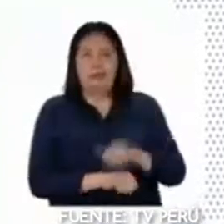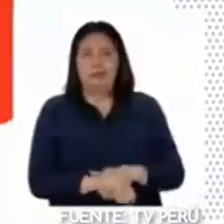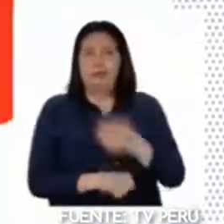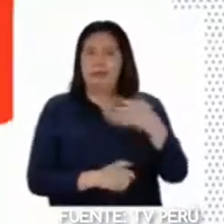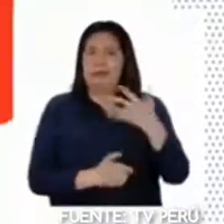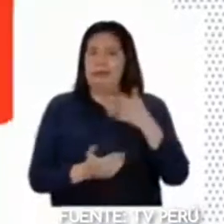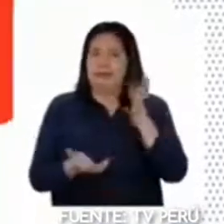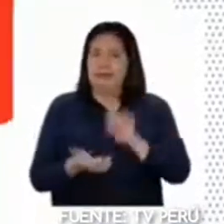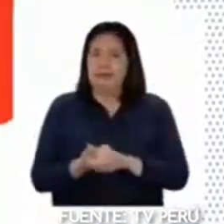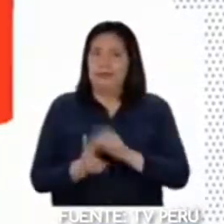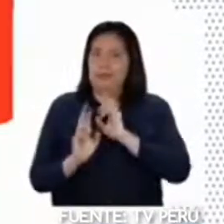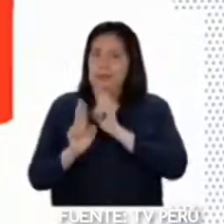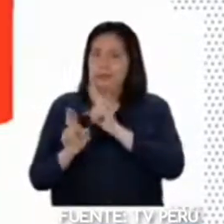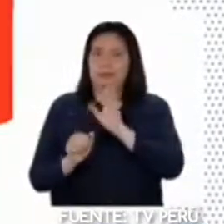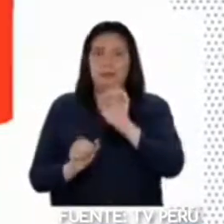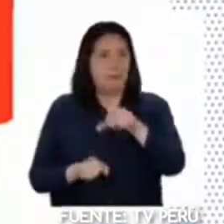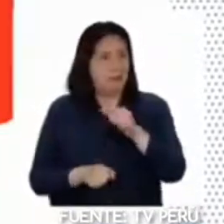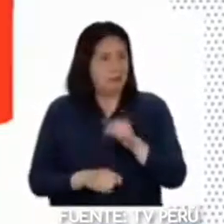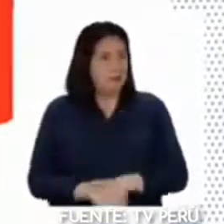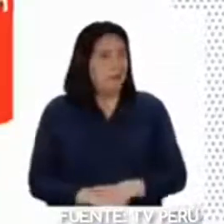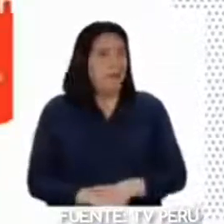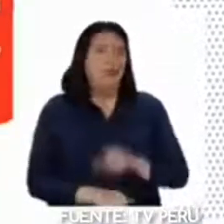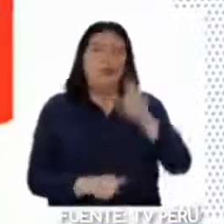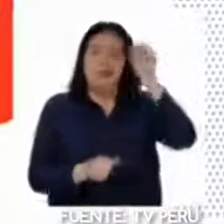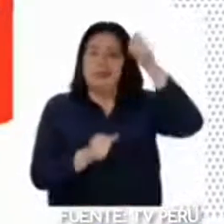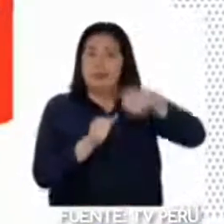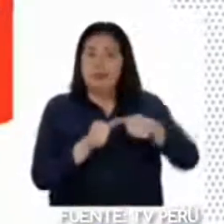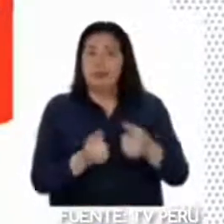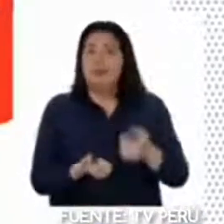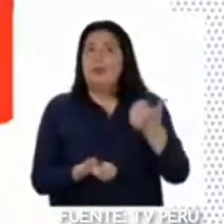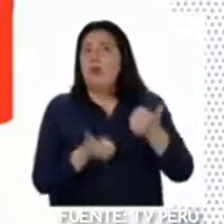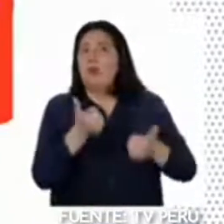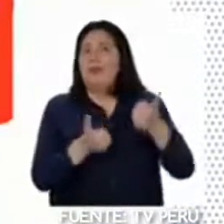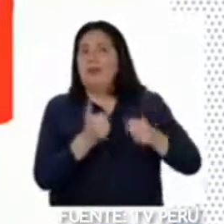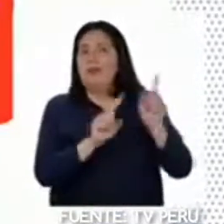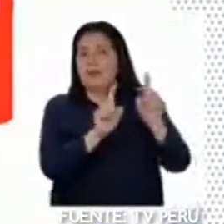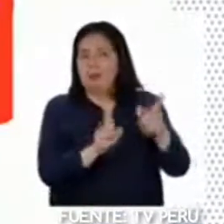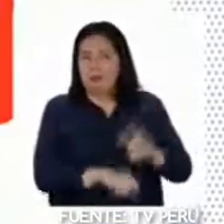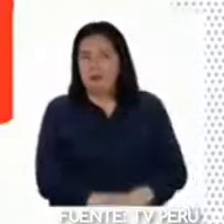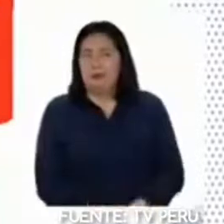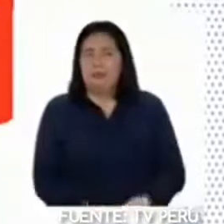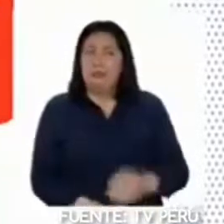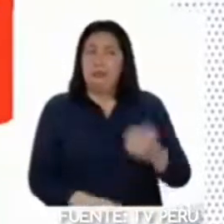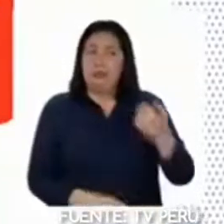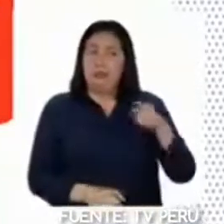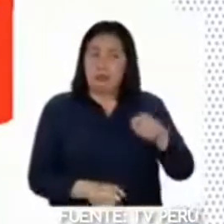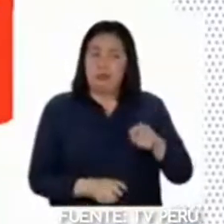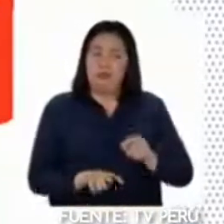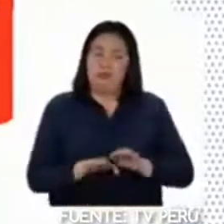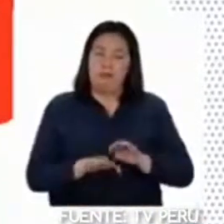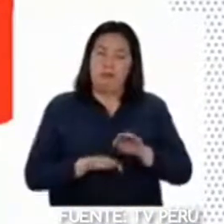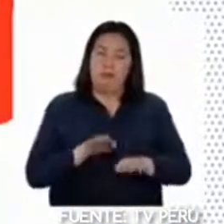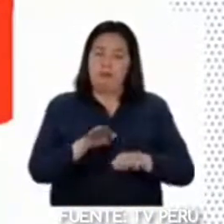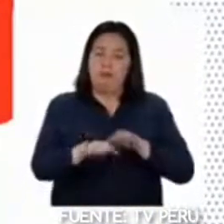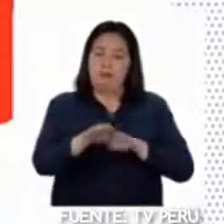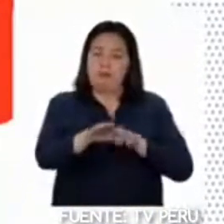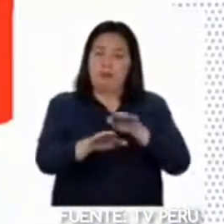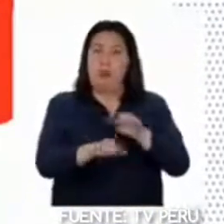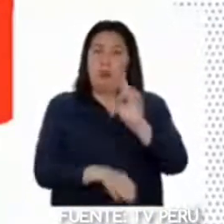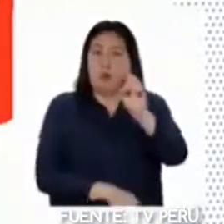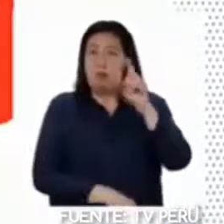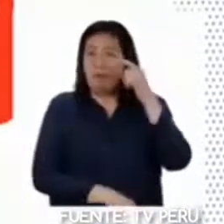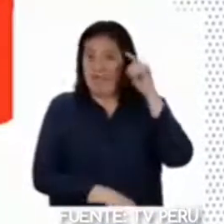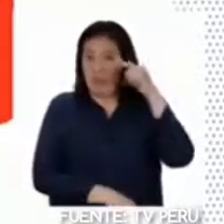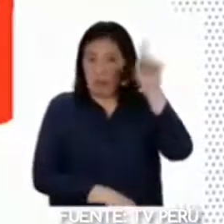Estamos a punto de responder a la pregunta. Recordemos cuál era esta. Si pudieras dar 1.000.000 de pasos en